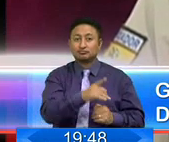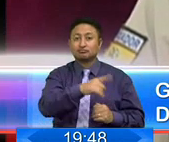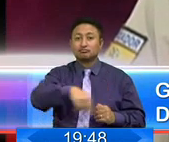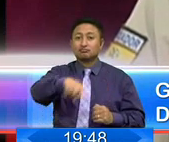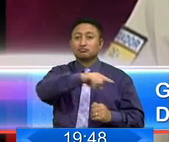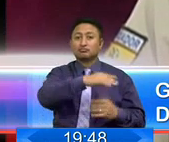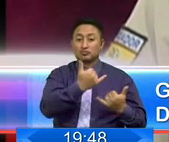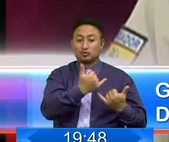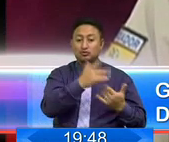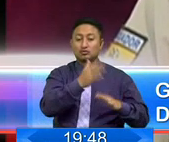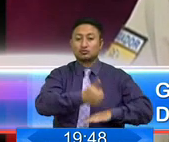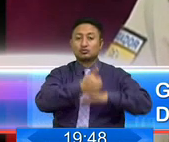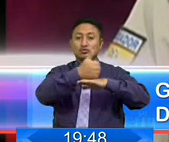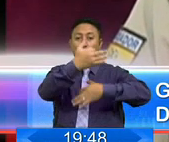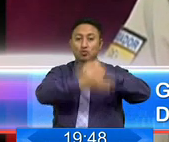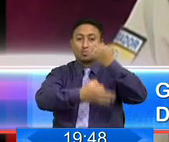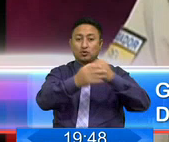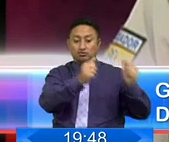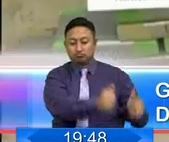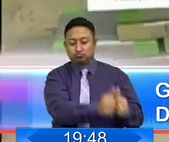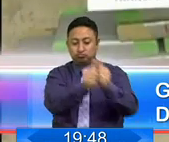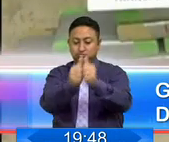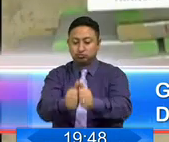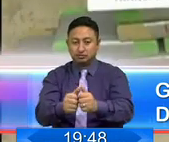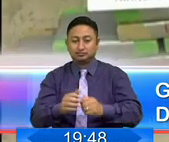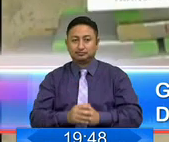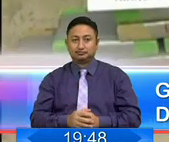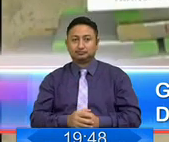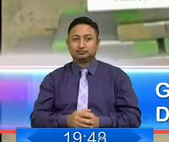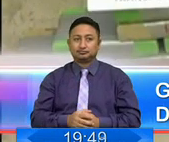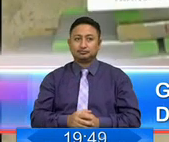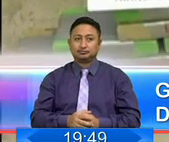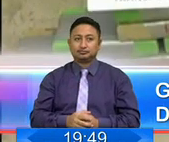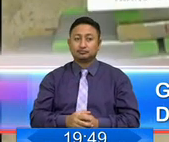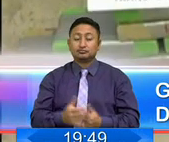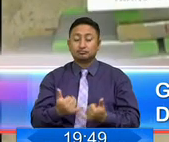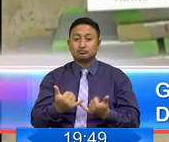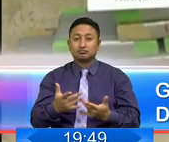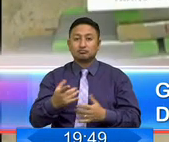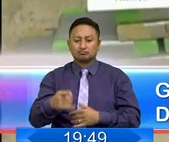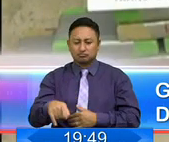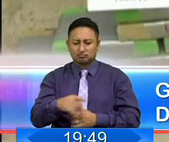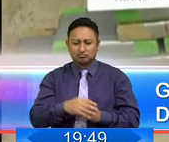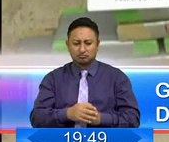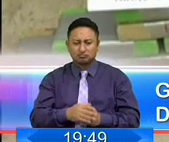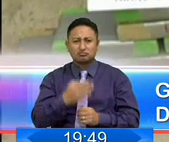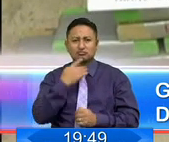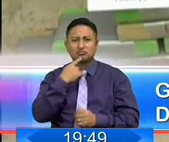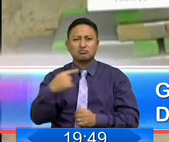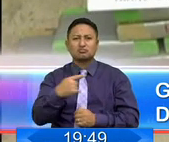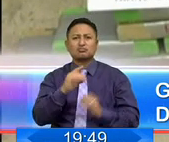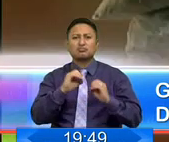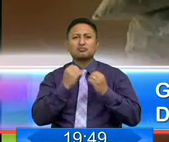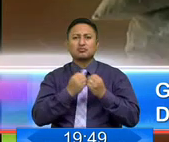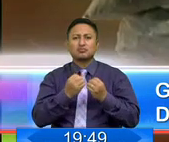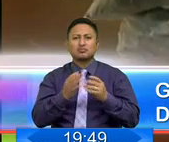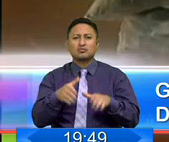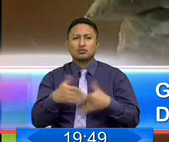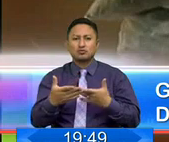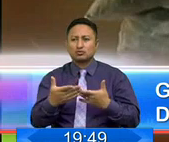han sido puestos a órdenes de las autoridades competentes. Además de que tratan de determinar las conexiones que tendría el detenido con